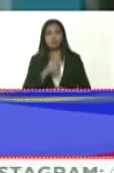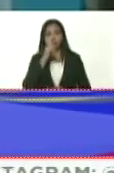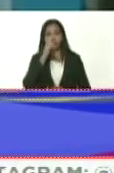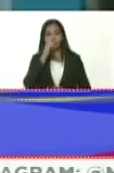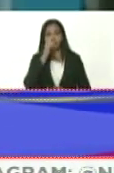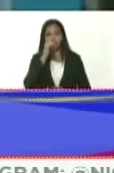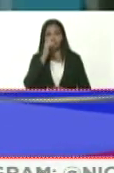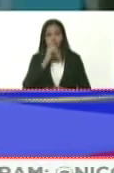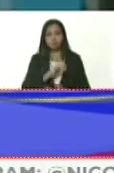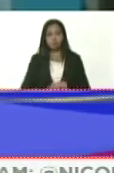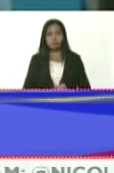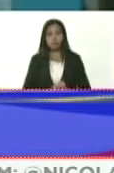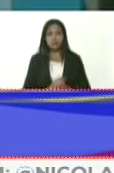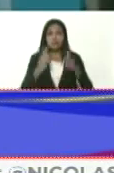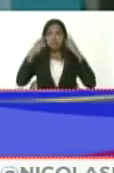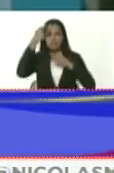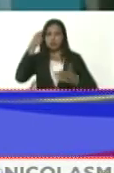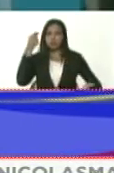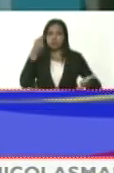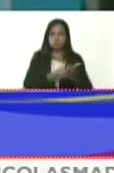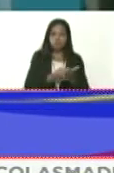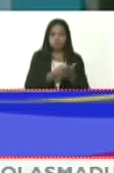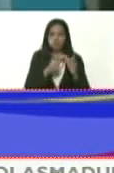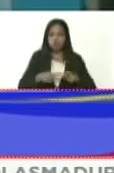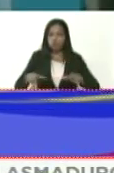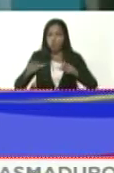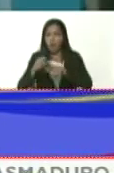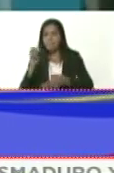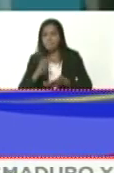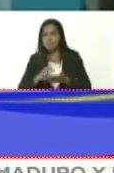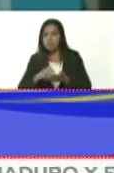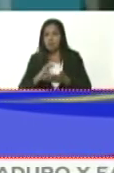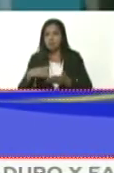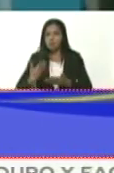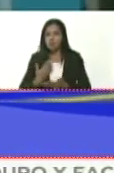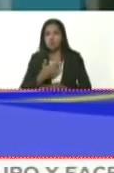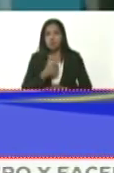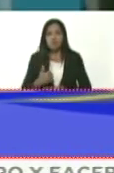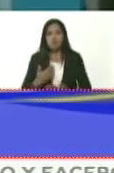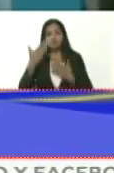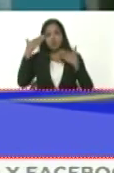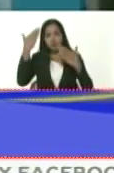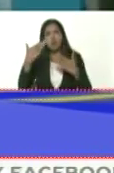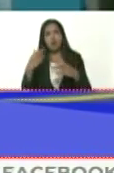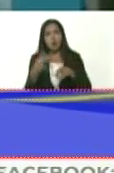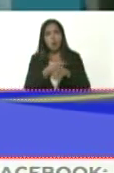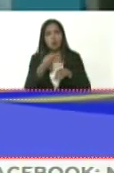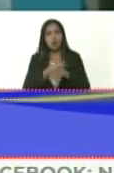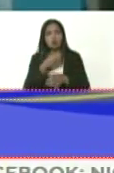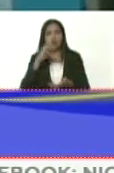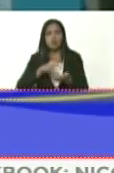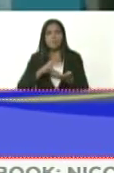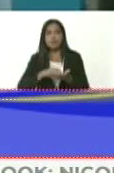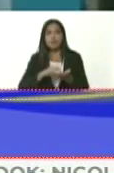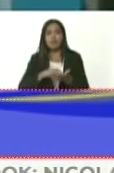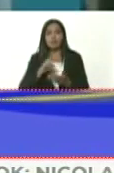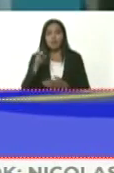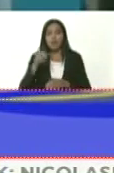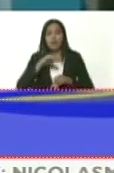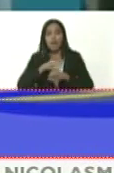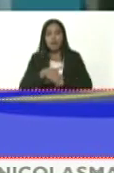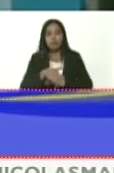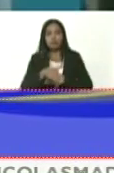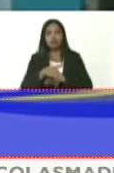Chávez hizo esta inversión para traerla a los valles del Tuy. Quiero saludar al gobernador del estado Miranda, querido